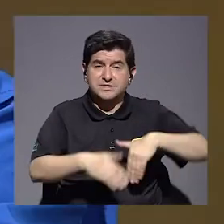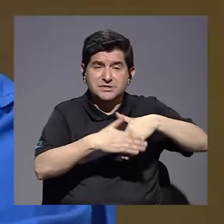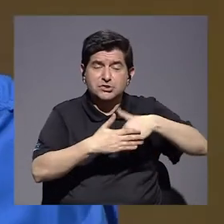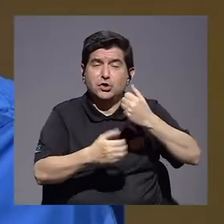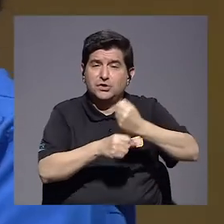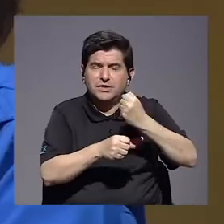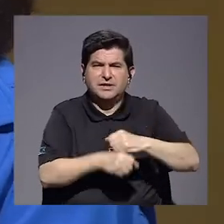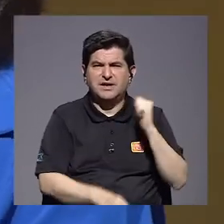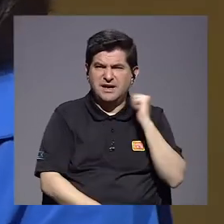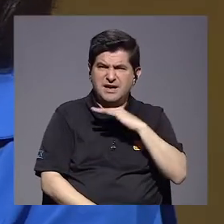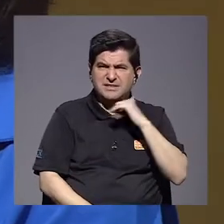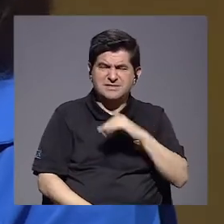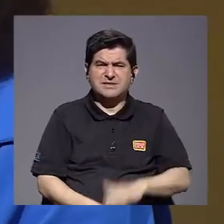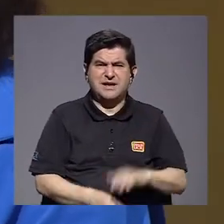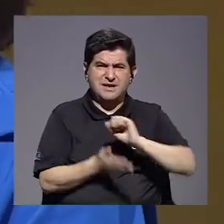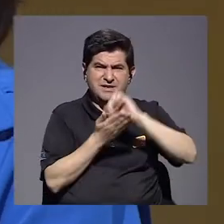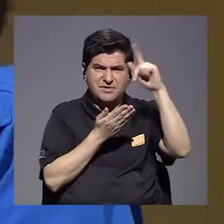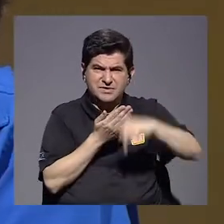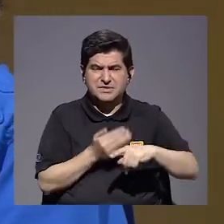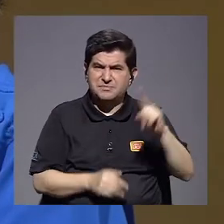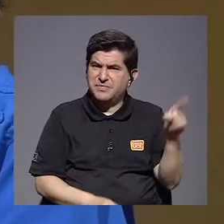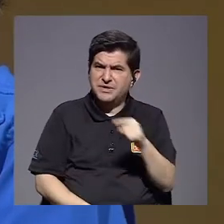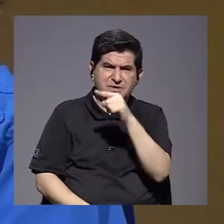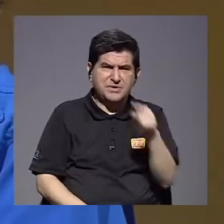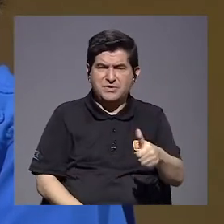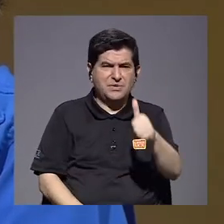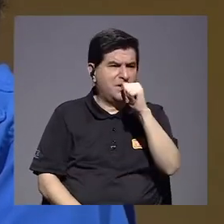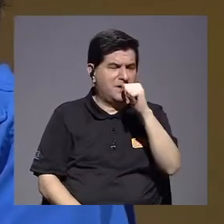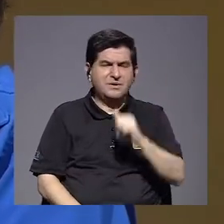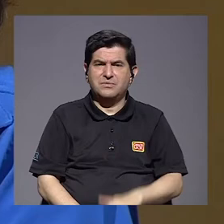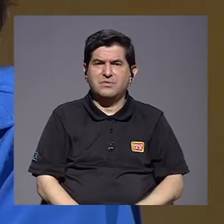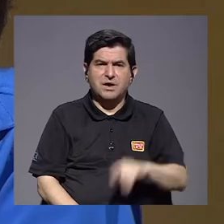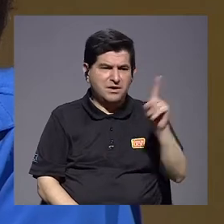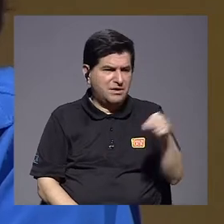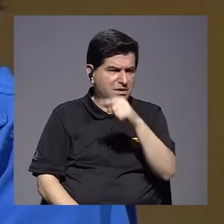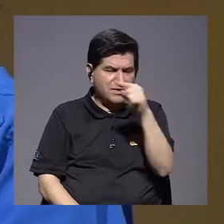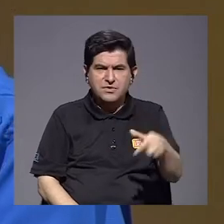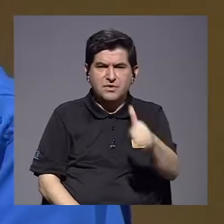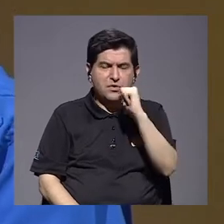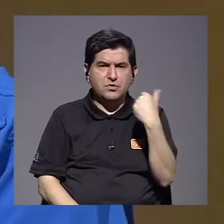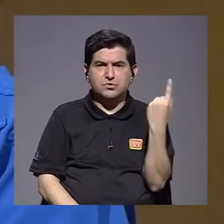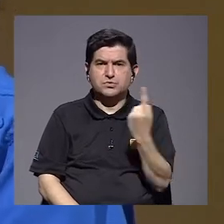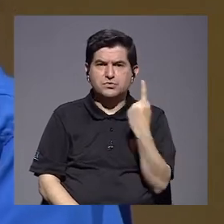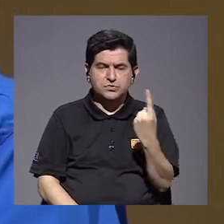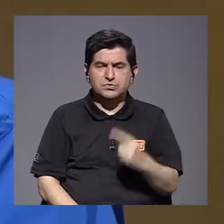poco extraño porque aquí en San Pedro casi no se quitó el agua. Y no se quitó el agua,